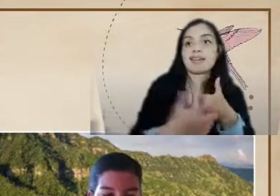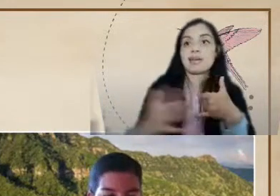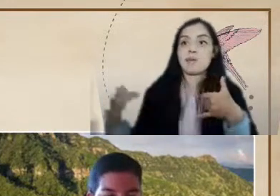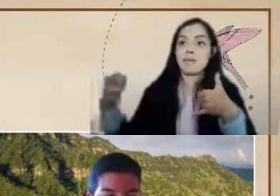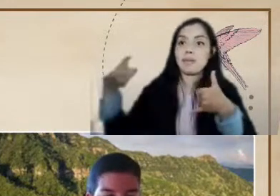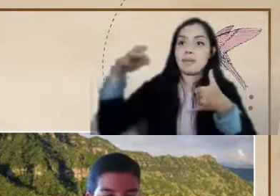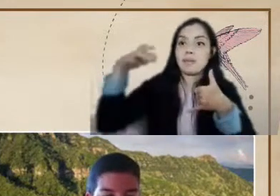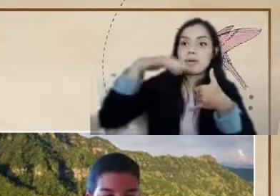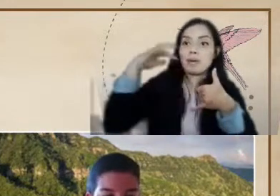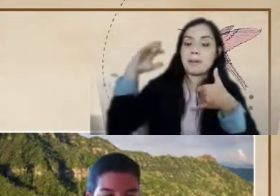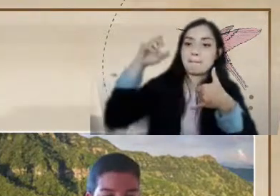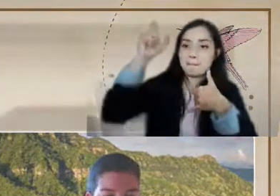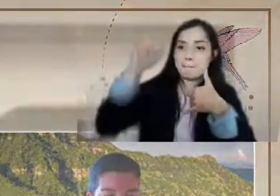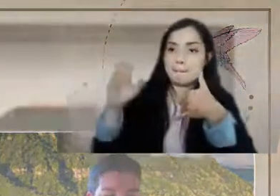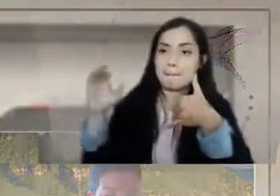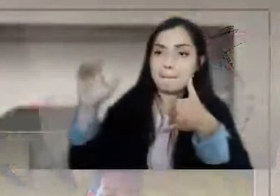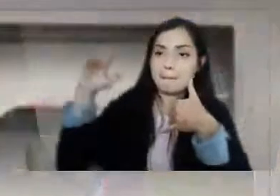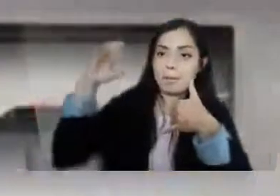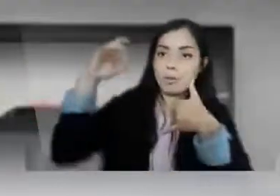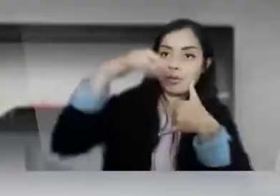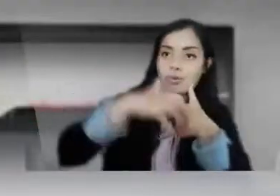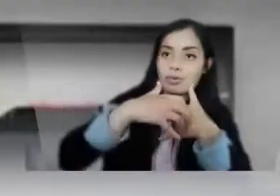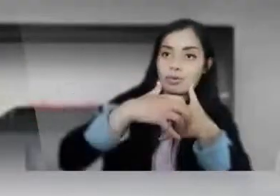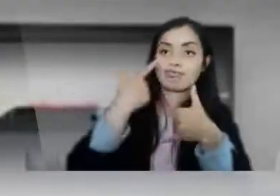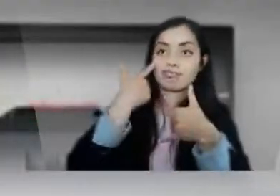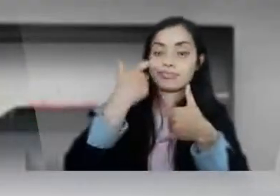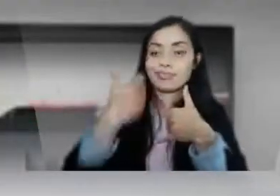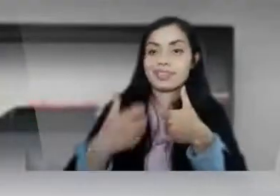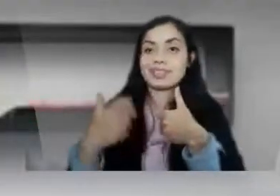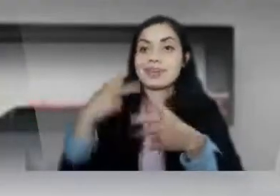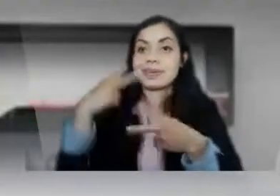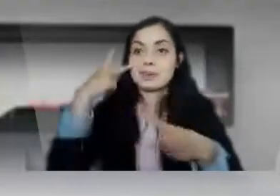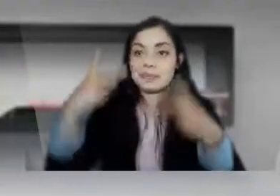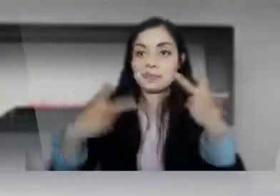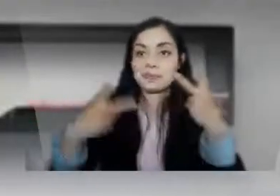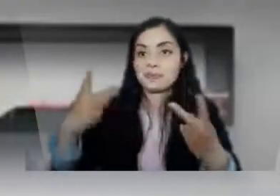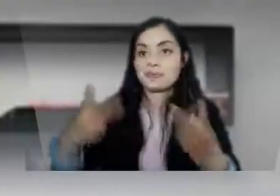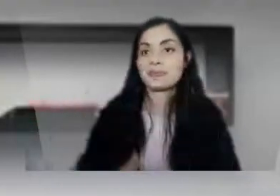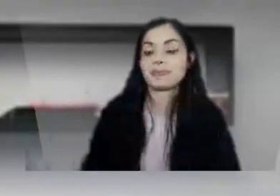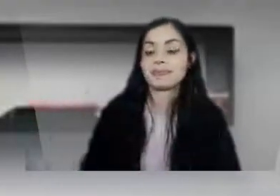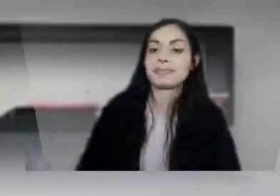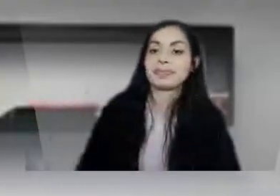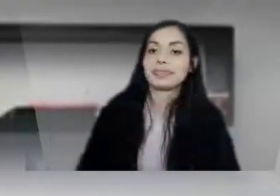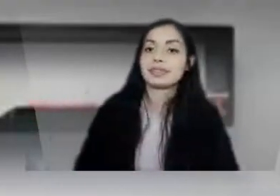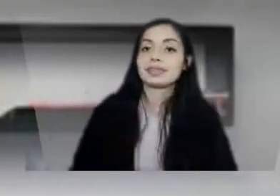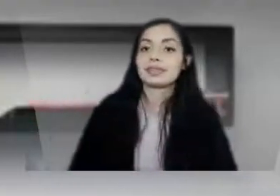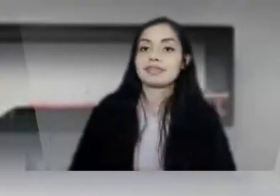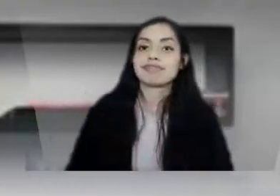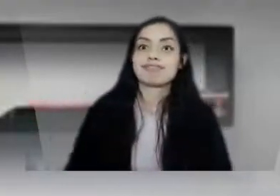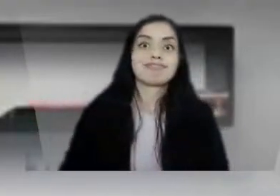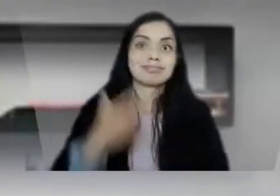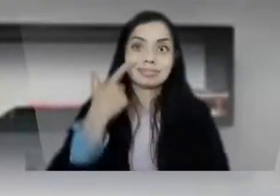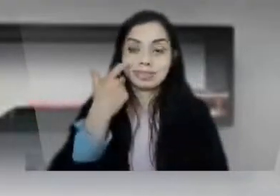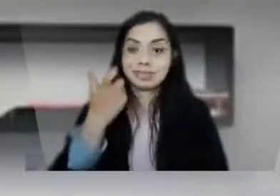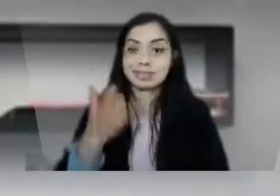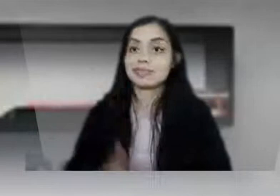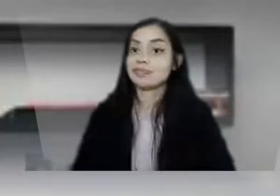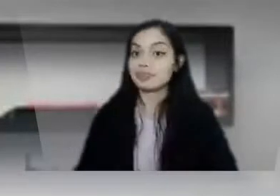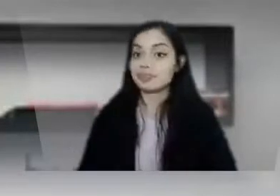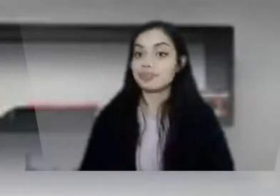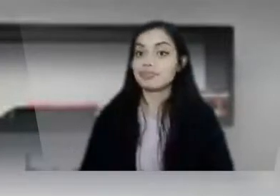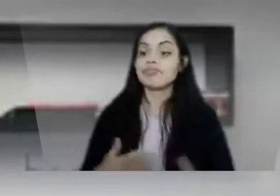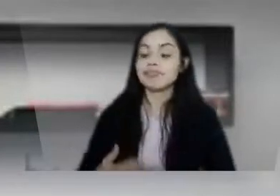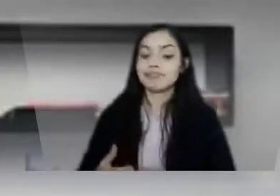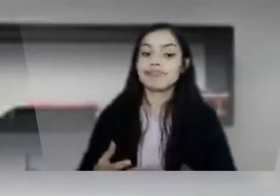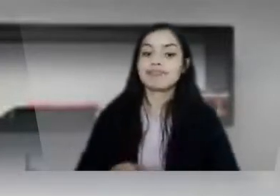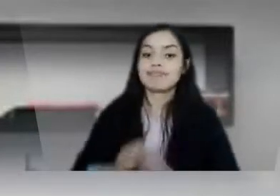cuando se piensa en que la actividad científica también se puede poner al servicio del desarrollo local y territorial. Creo que aquí vemos un claro ejemplo